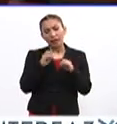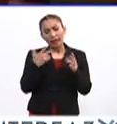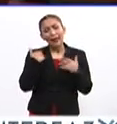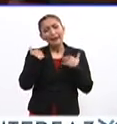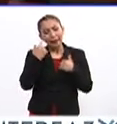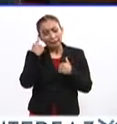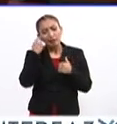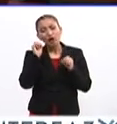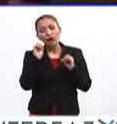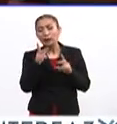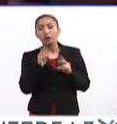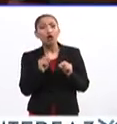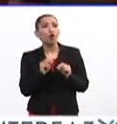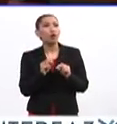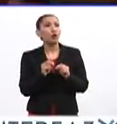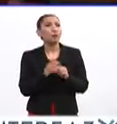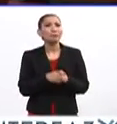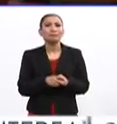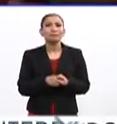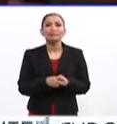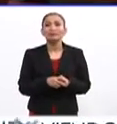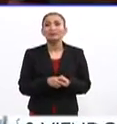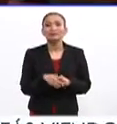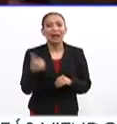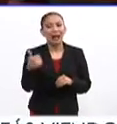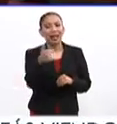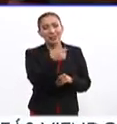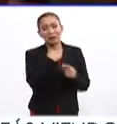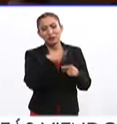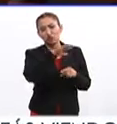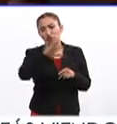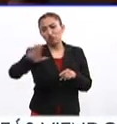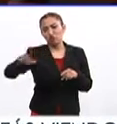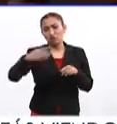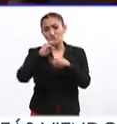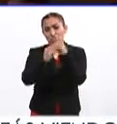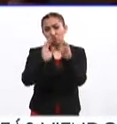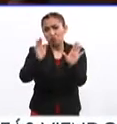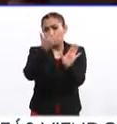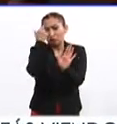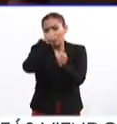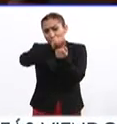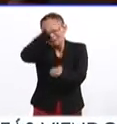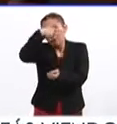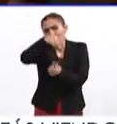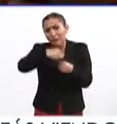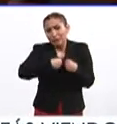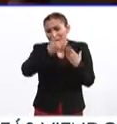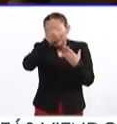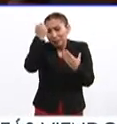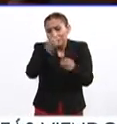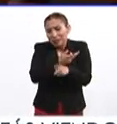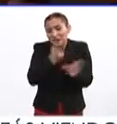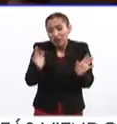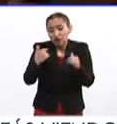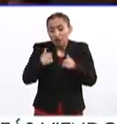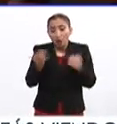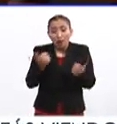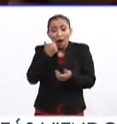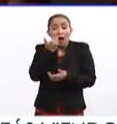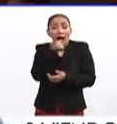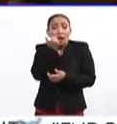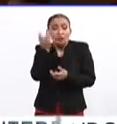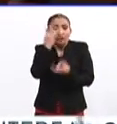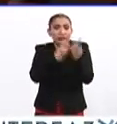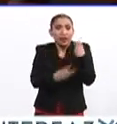ellos, o sea, no... Cada persona es un mundo y yo no sé la realidad de ellos, yo no sé, en general yo me encuentro con alumnos